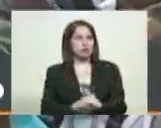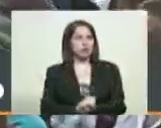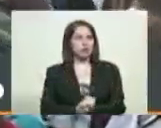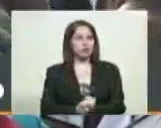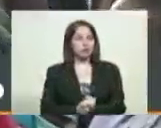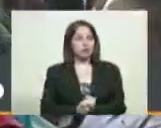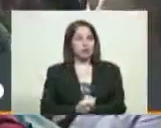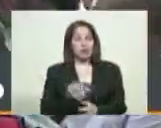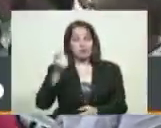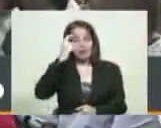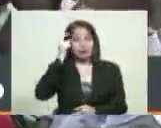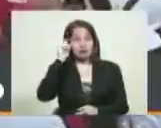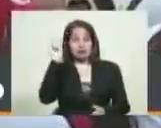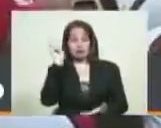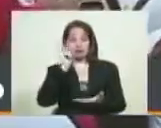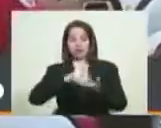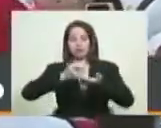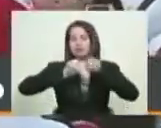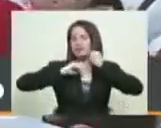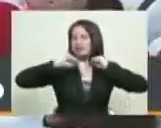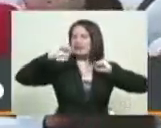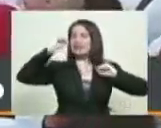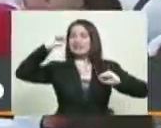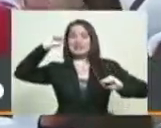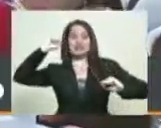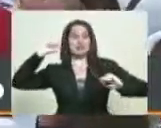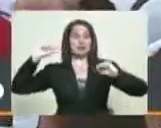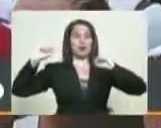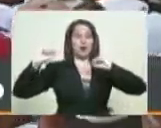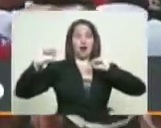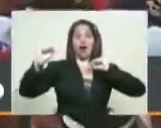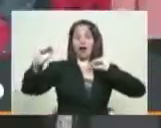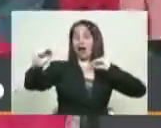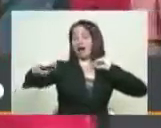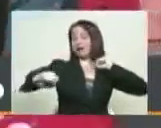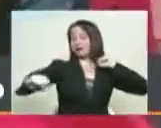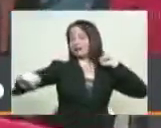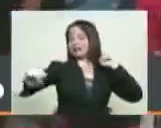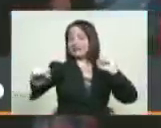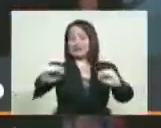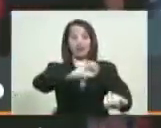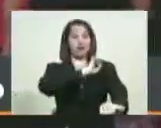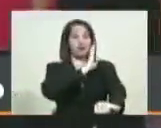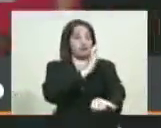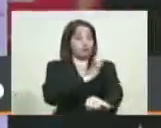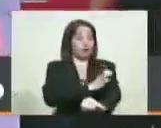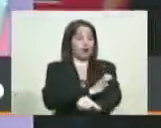Y ese día vamos a levantarnos con más energía y fuerza que nunca.